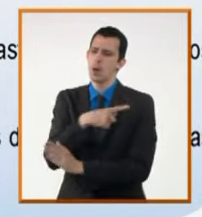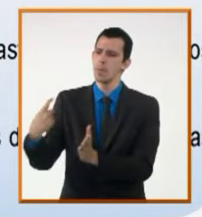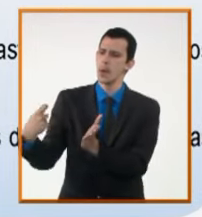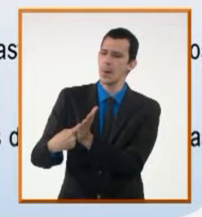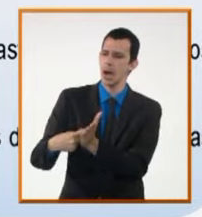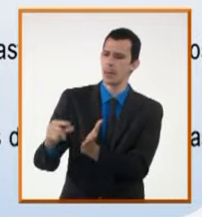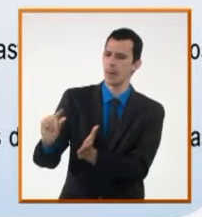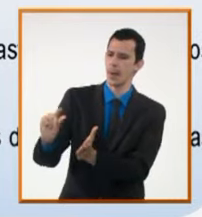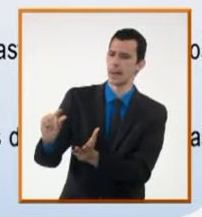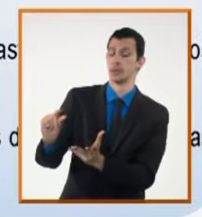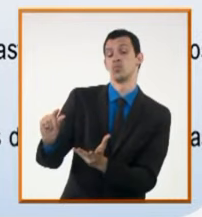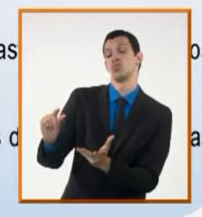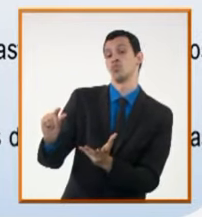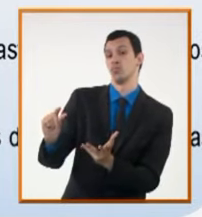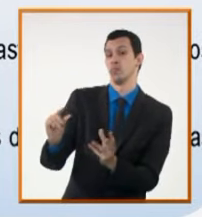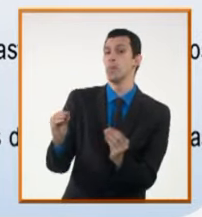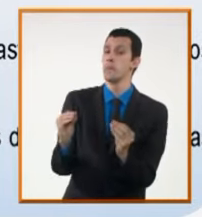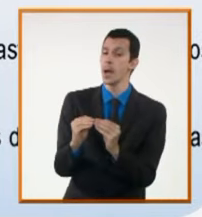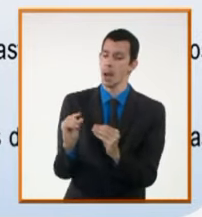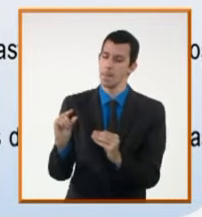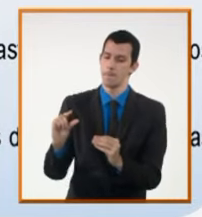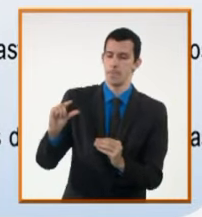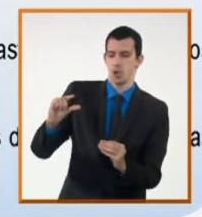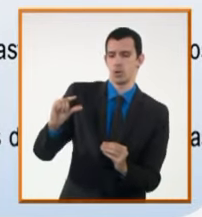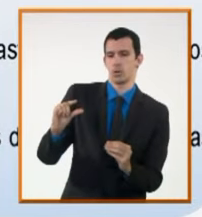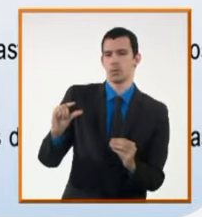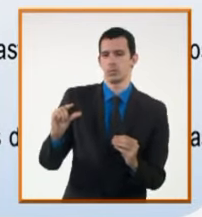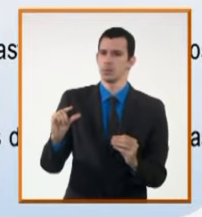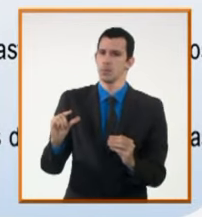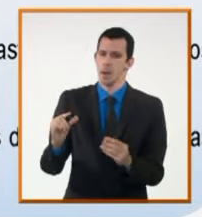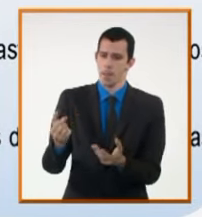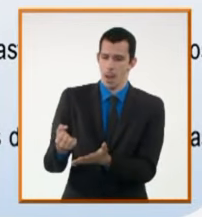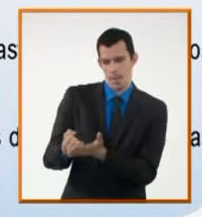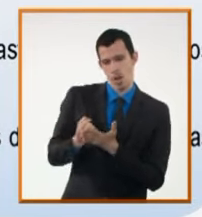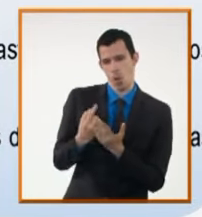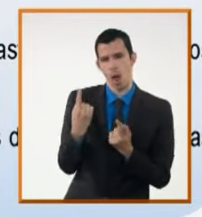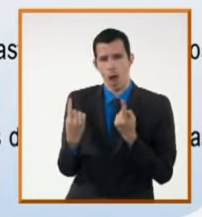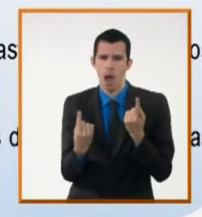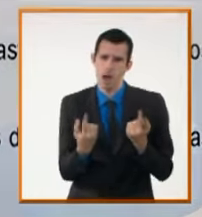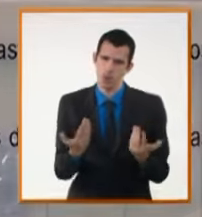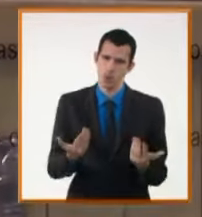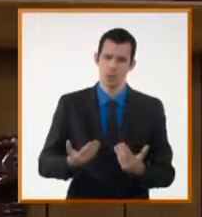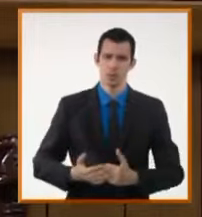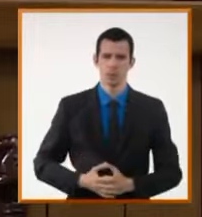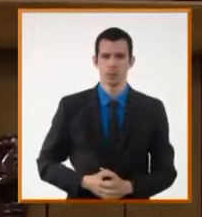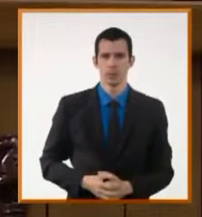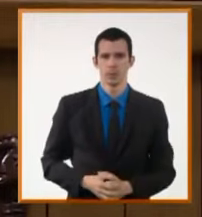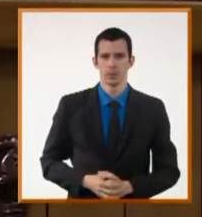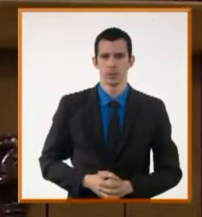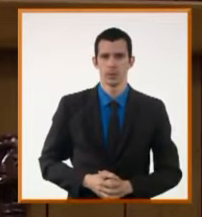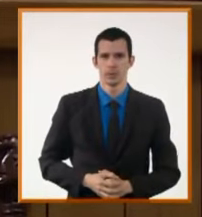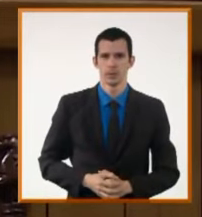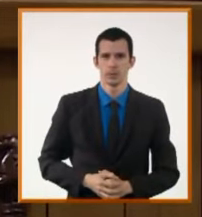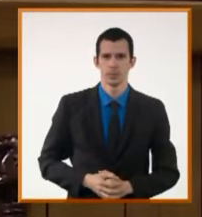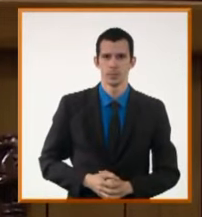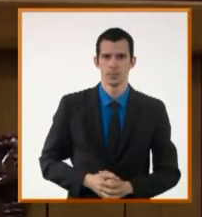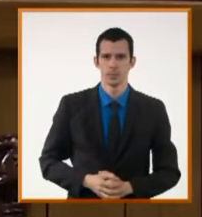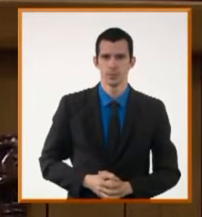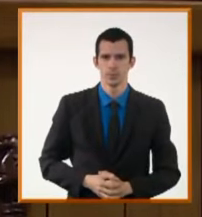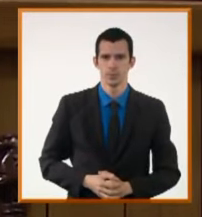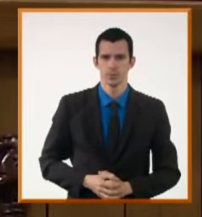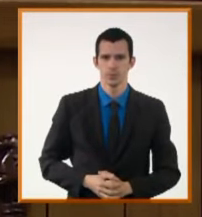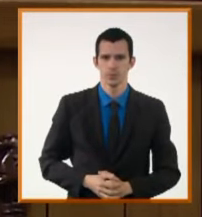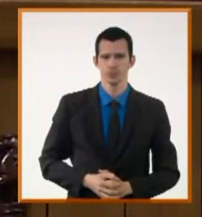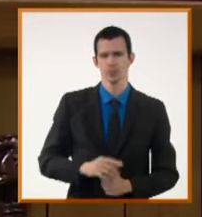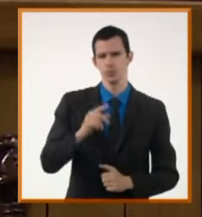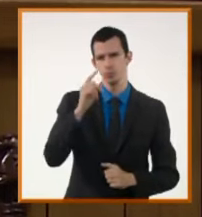en la medicina natural y tradicional. El comandante Machado, incluso a lo largo y ancho del país, ha